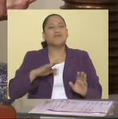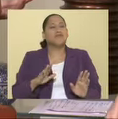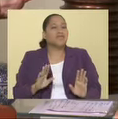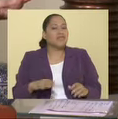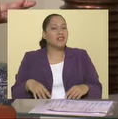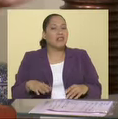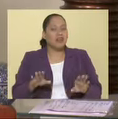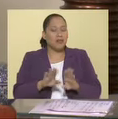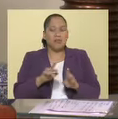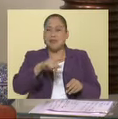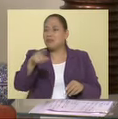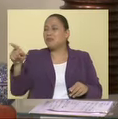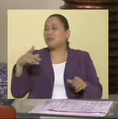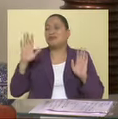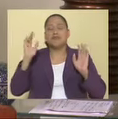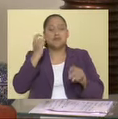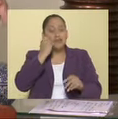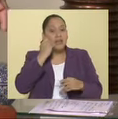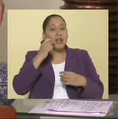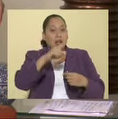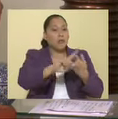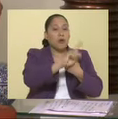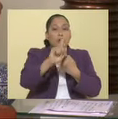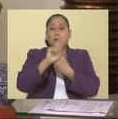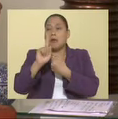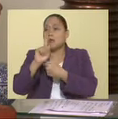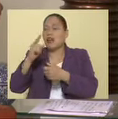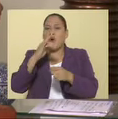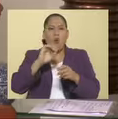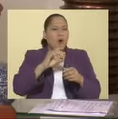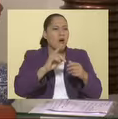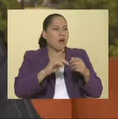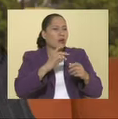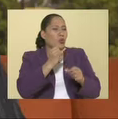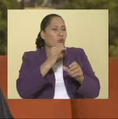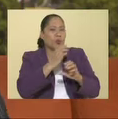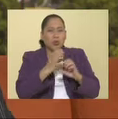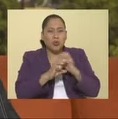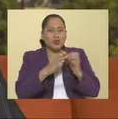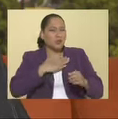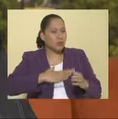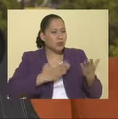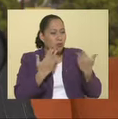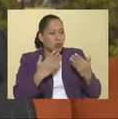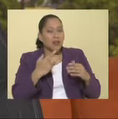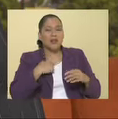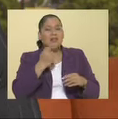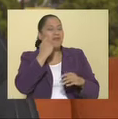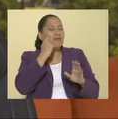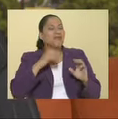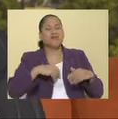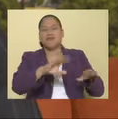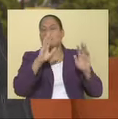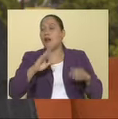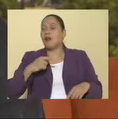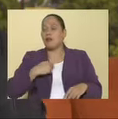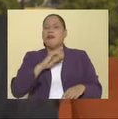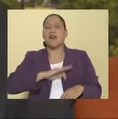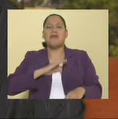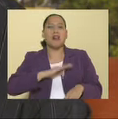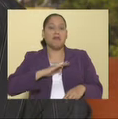pendiente también de su entorno, porque en su entorno también están pasando cosas injustas. Sí, ese es el problema que nos hace, no